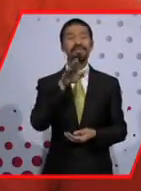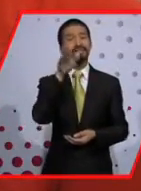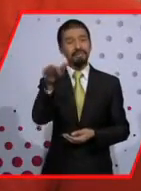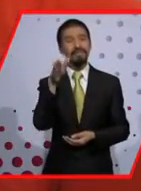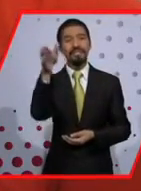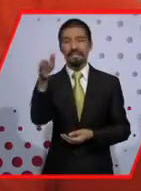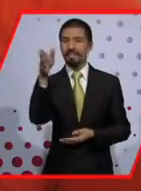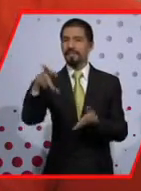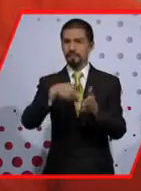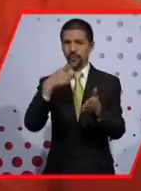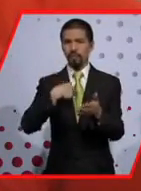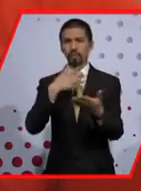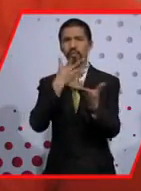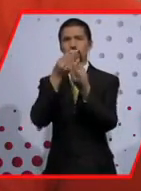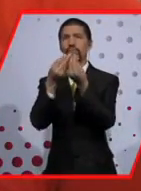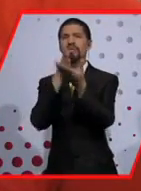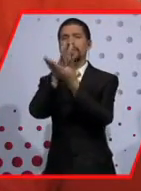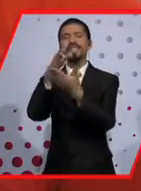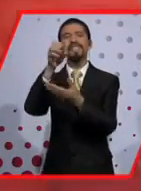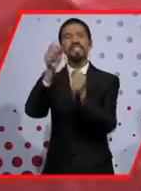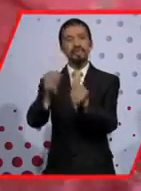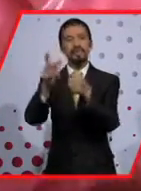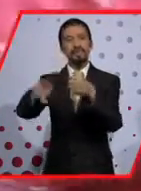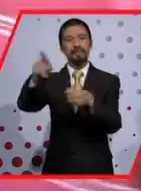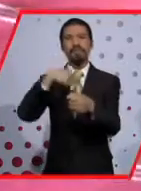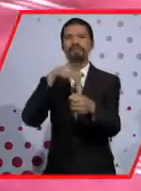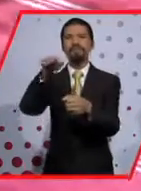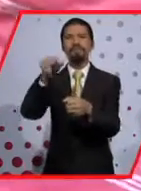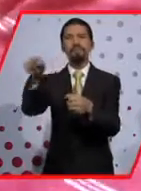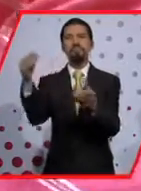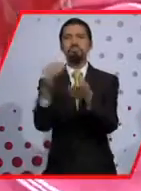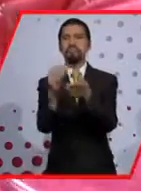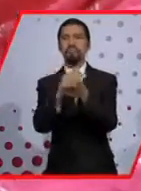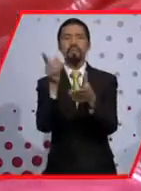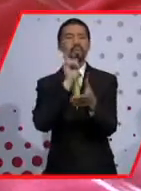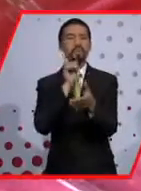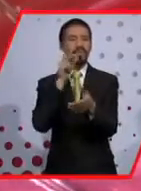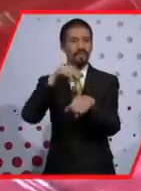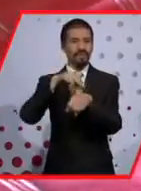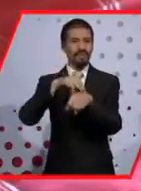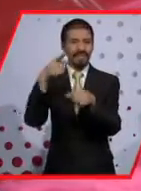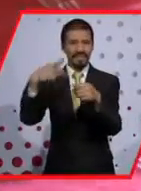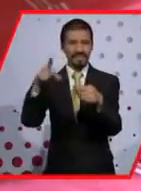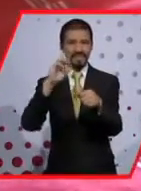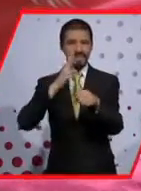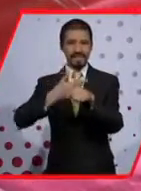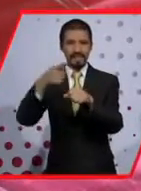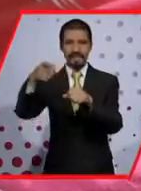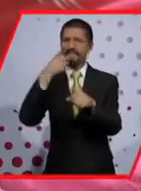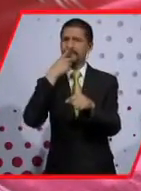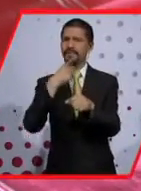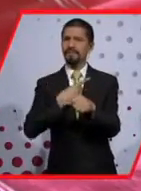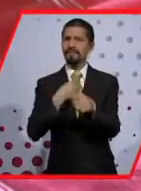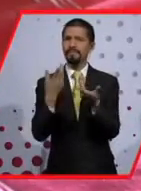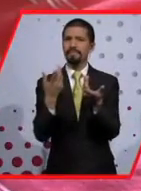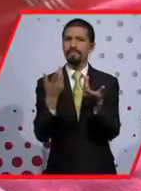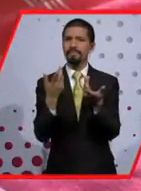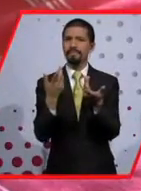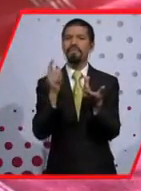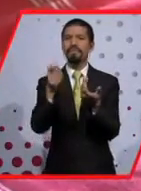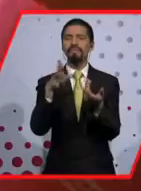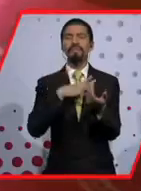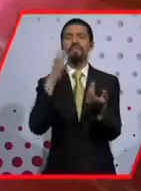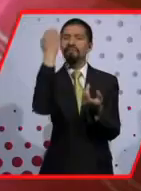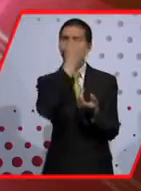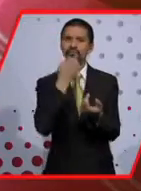ya fui una vez con ella y me dijo la señorita que la doctora o las encargadas de ahí me dijeron que nada más que le iban a hacer